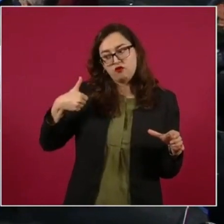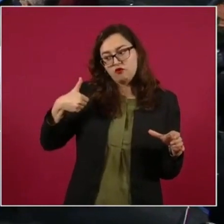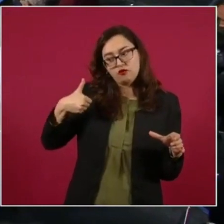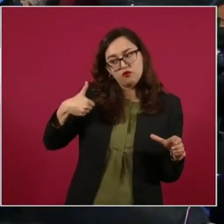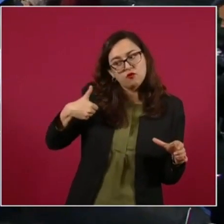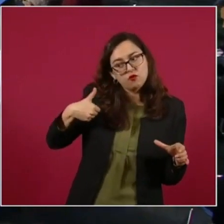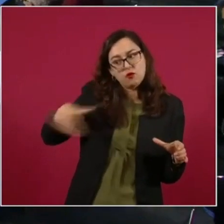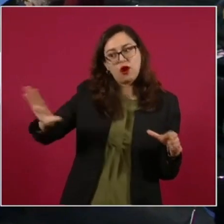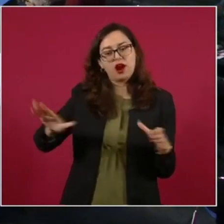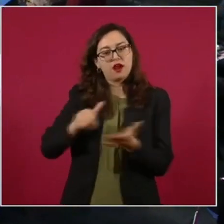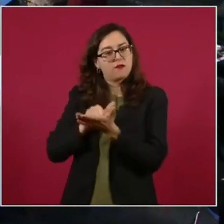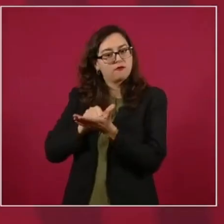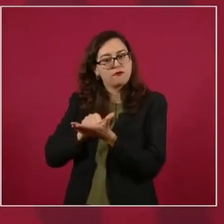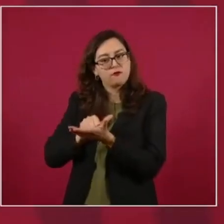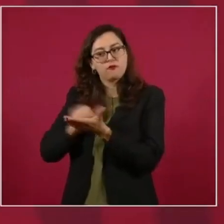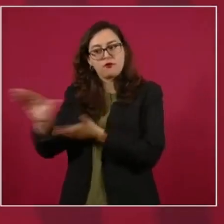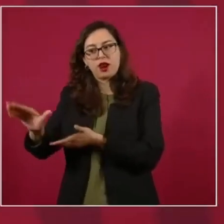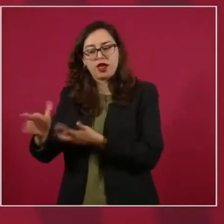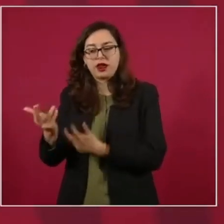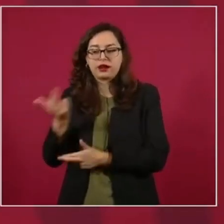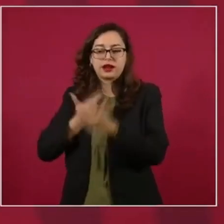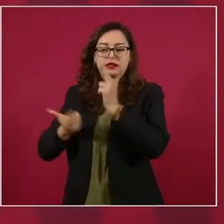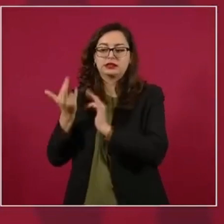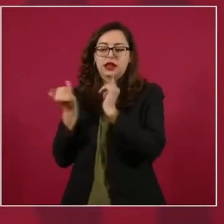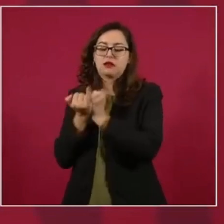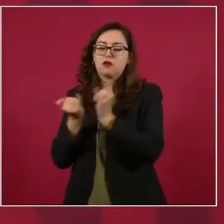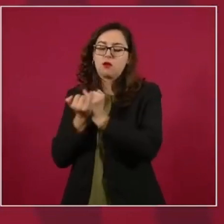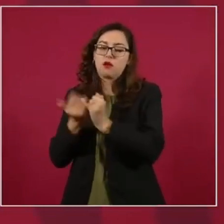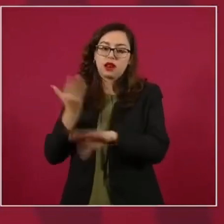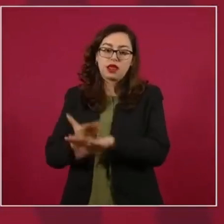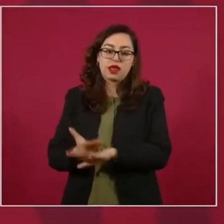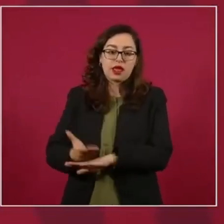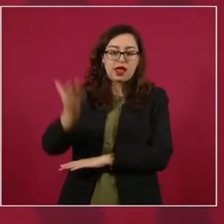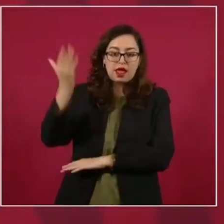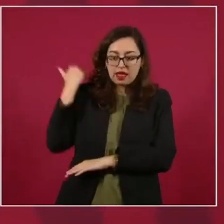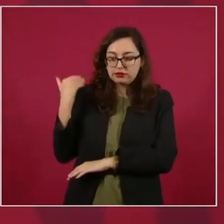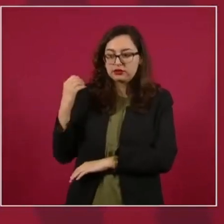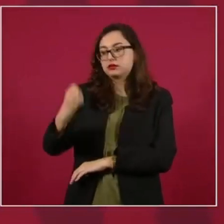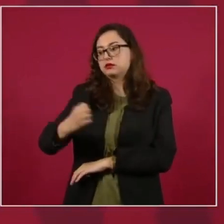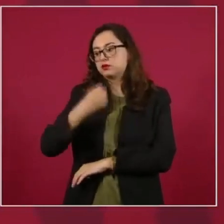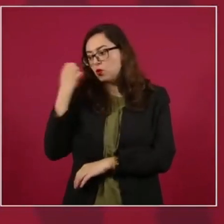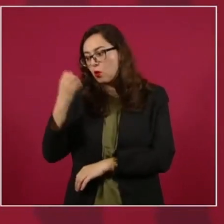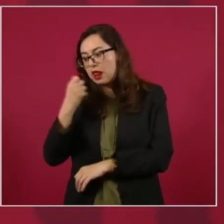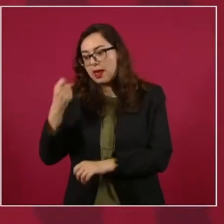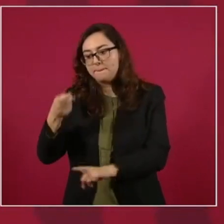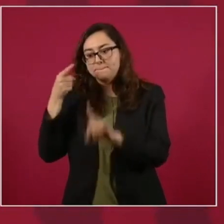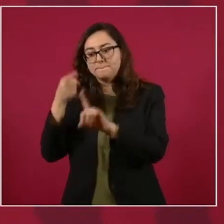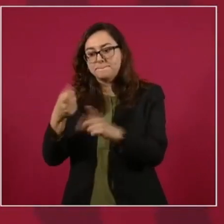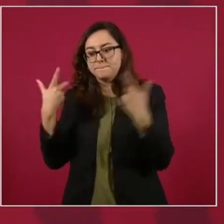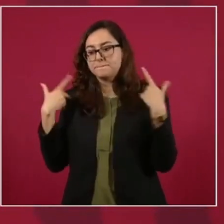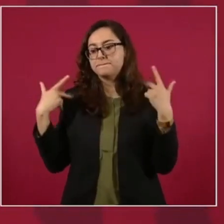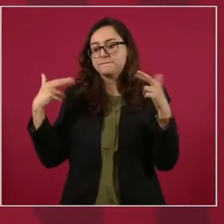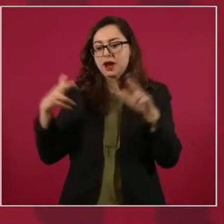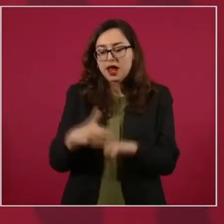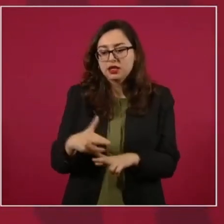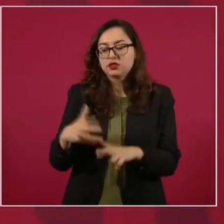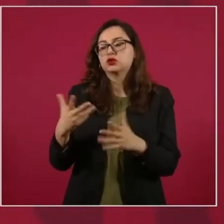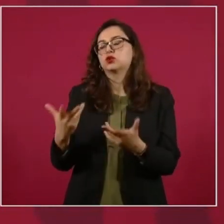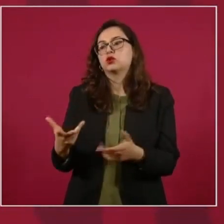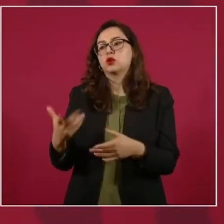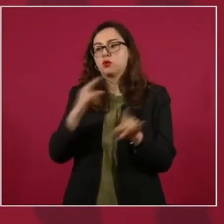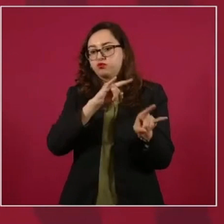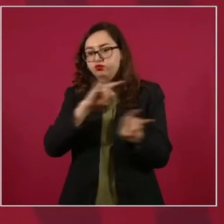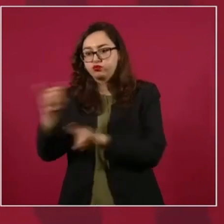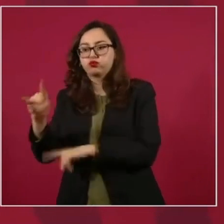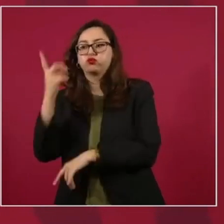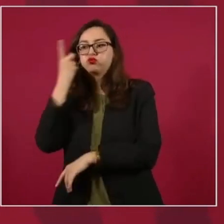la escuela normal que había con internado y todo.